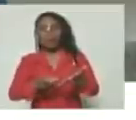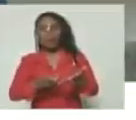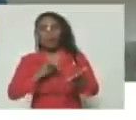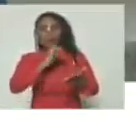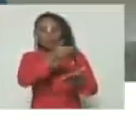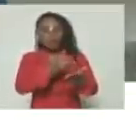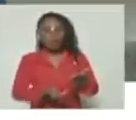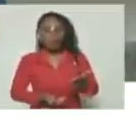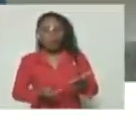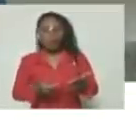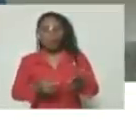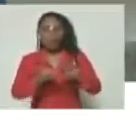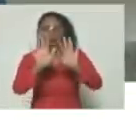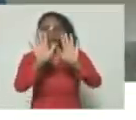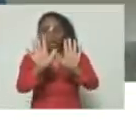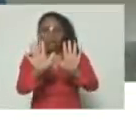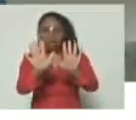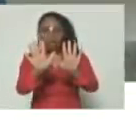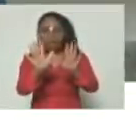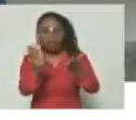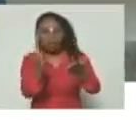síntesis con unas 10 páginas,